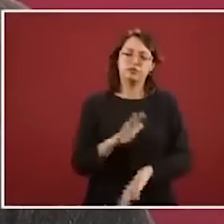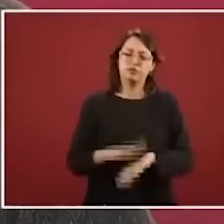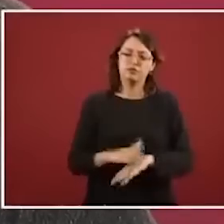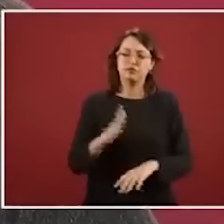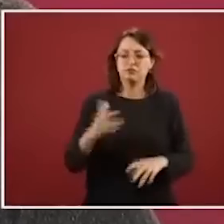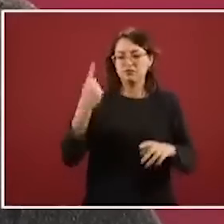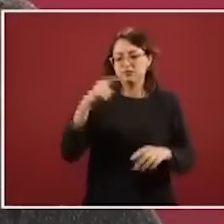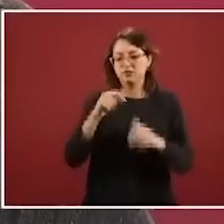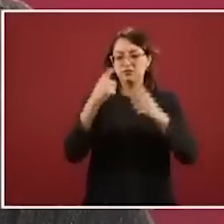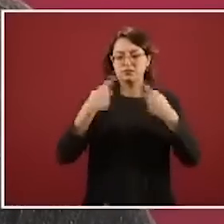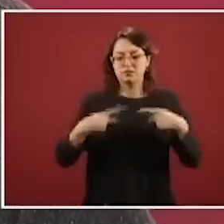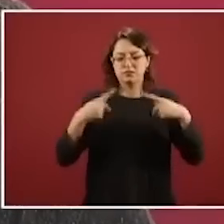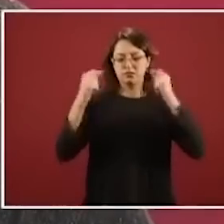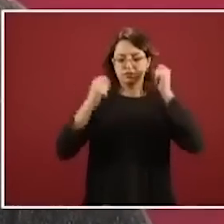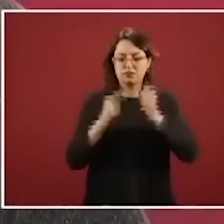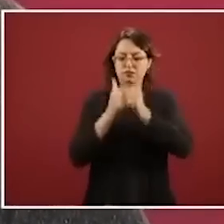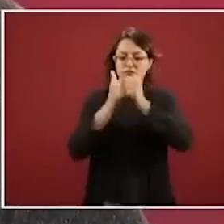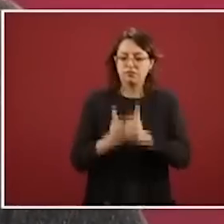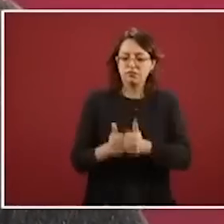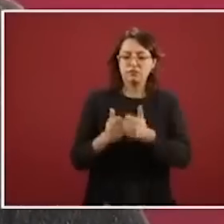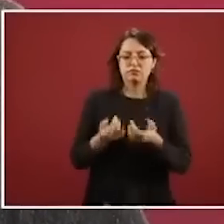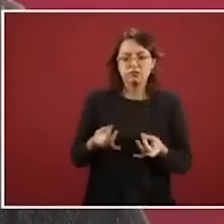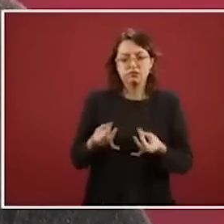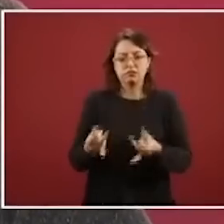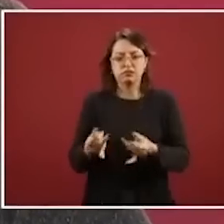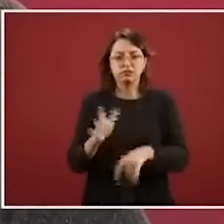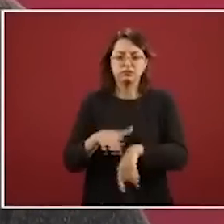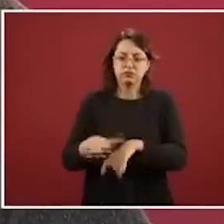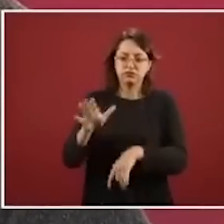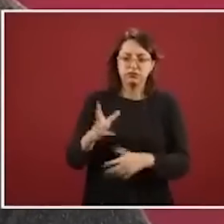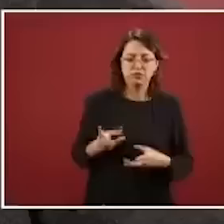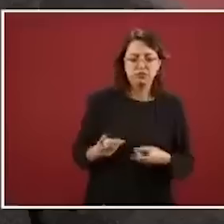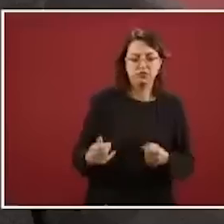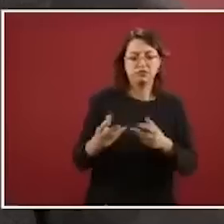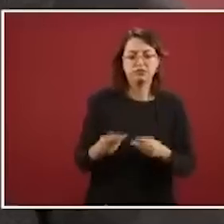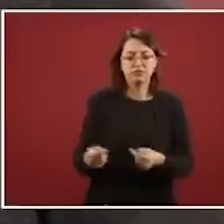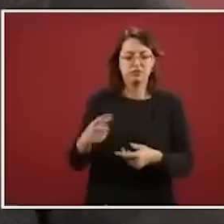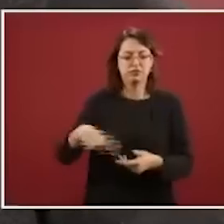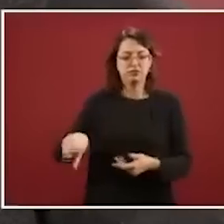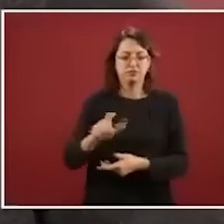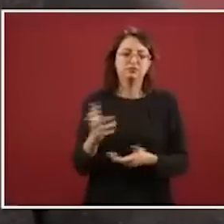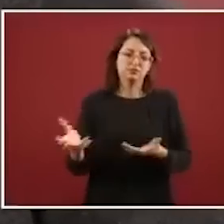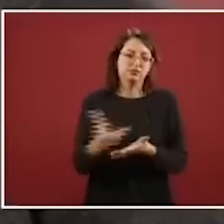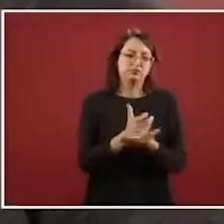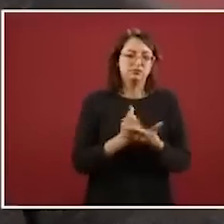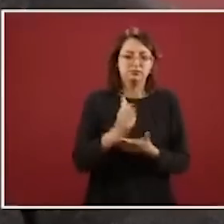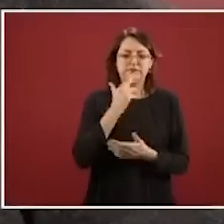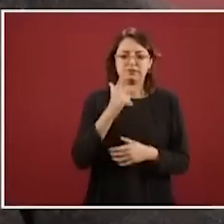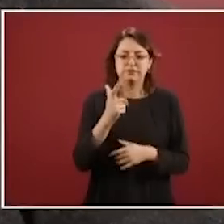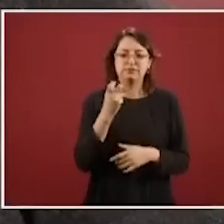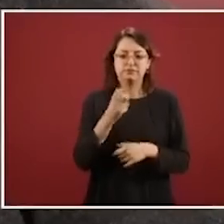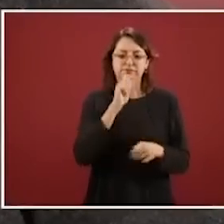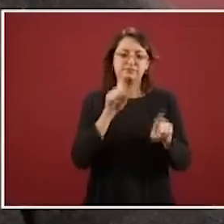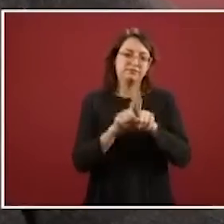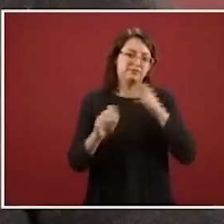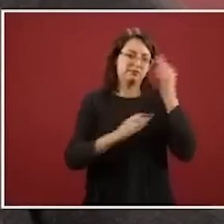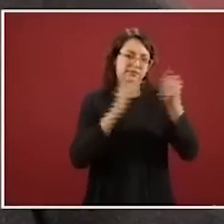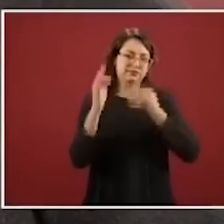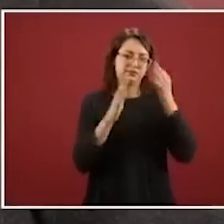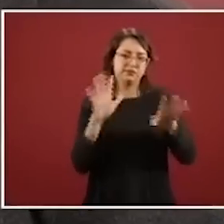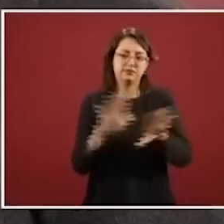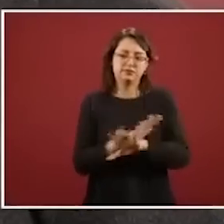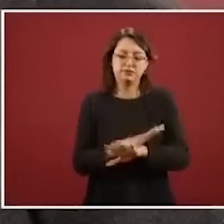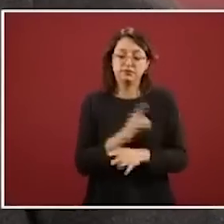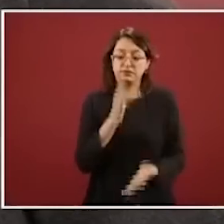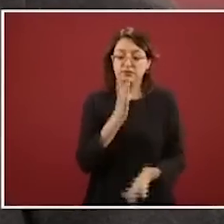mayor estancia, mayor calidad de la oferta, mayor gasto y una serie de eventos. Y eso cambia también mucho lo mercadotecnia, como usted dice.